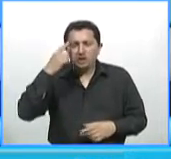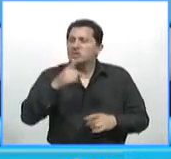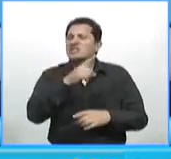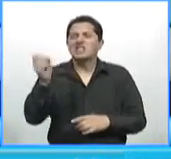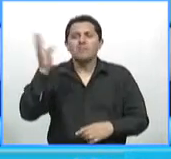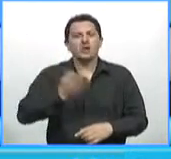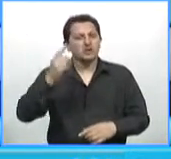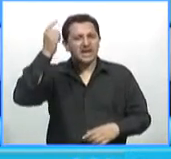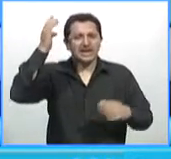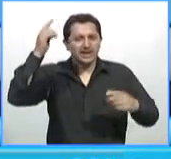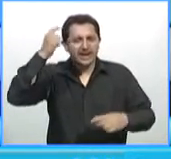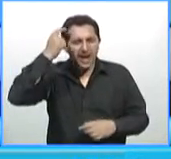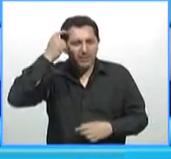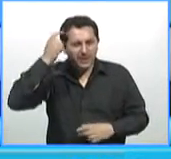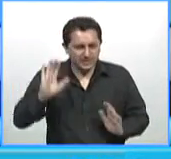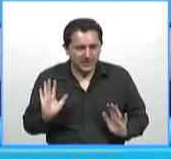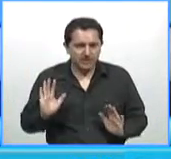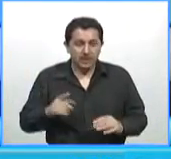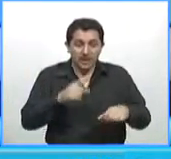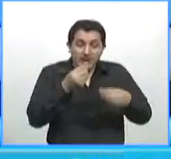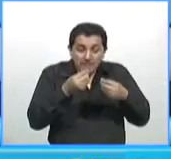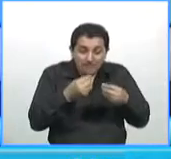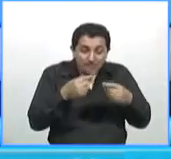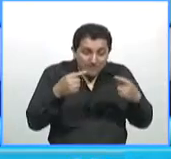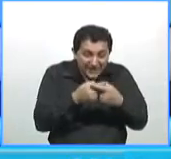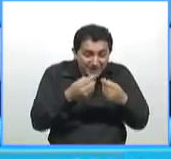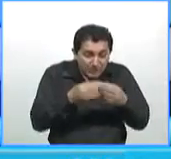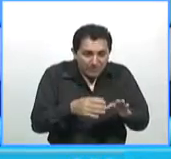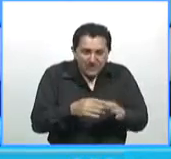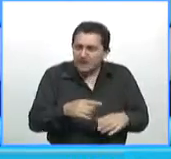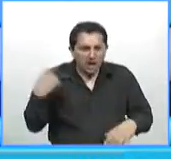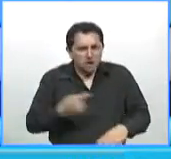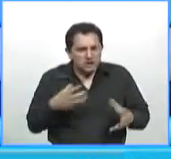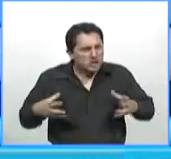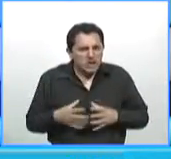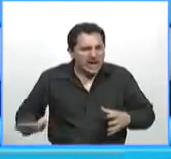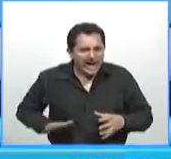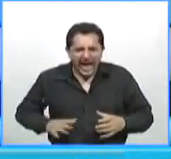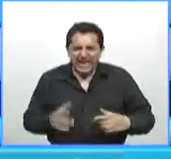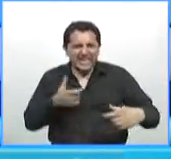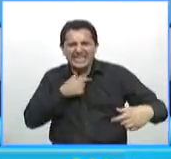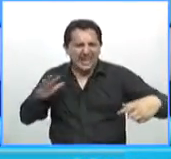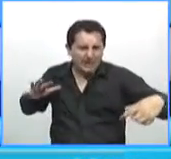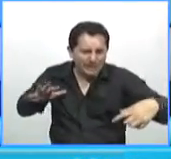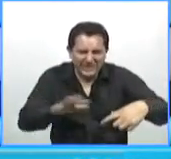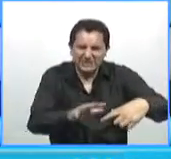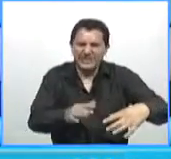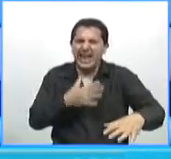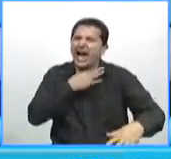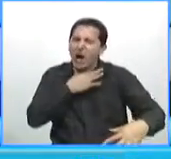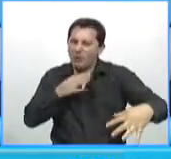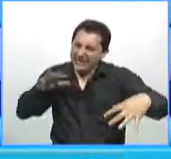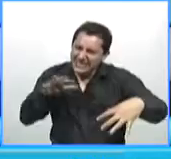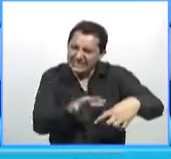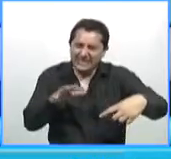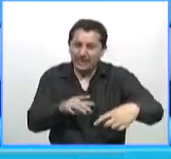cabeza. Desde el minuto cero, antes que empiece el partido, ya queríamos salir a presionarlas, a asfixiarlas, a no